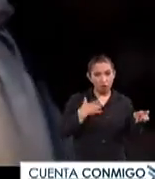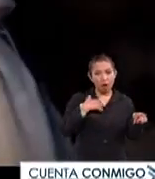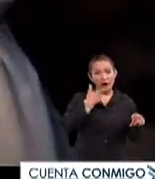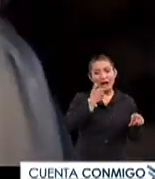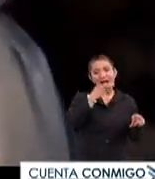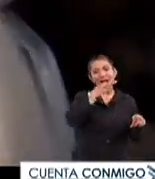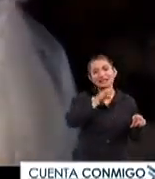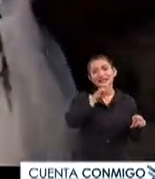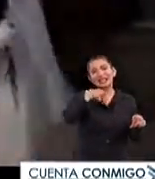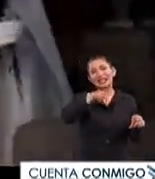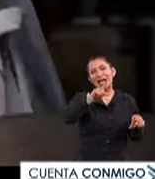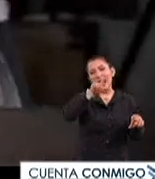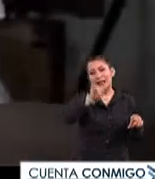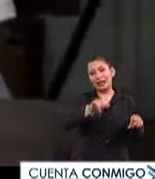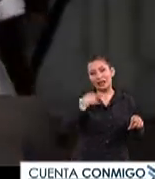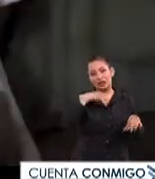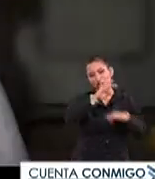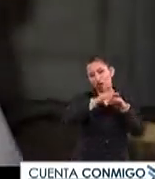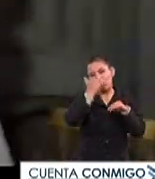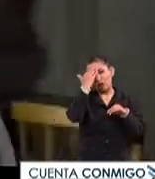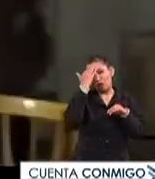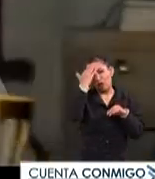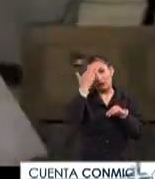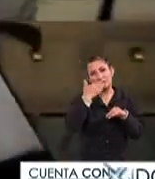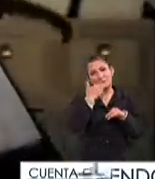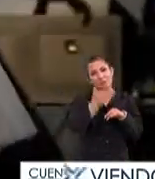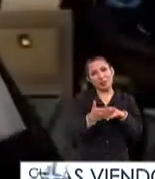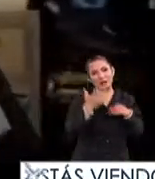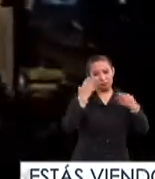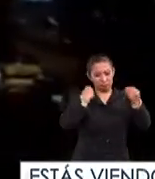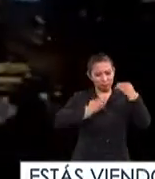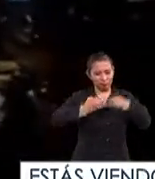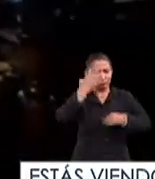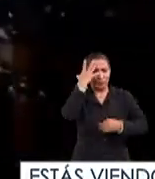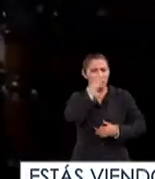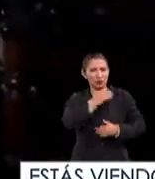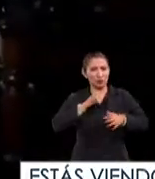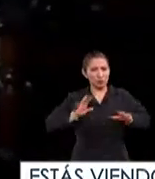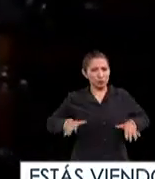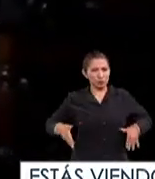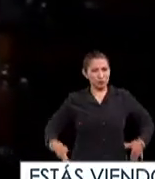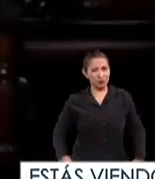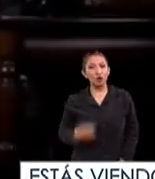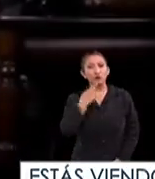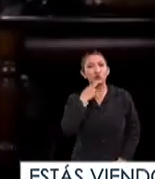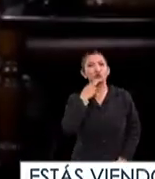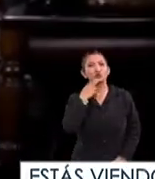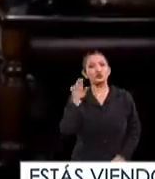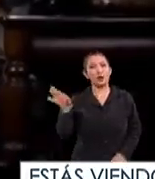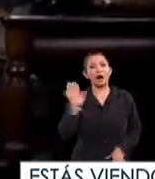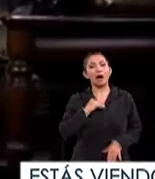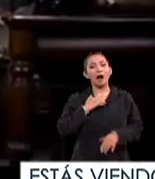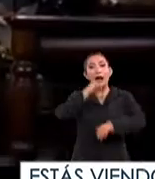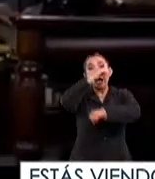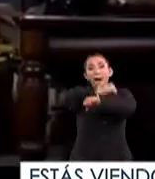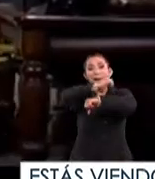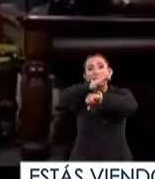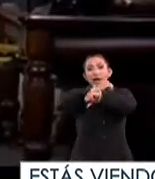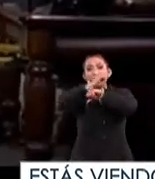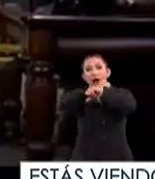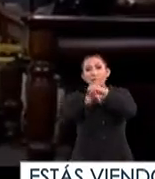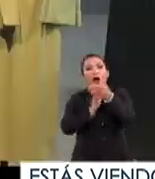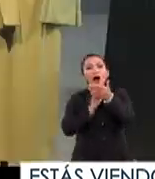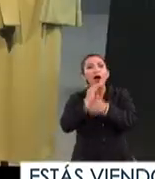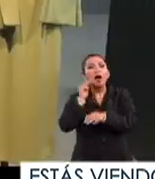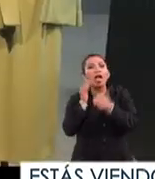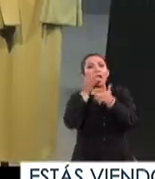usó Grace Kelly, que todo el mundo lo conoce, esta preciosidad, que usó en La ventana indiscreta, y